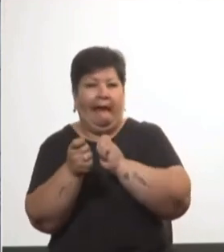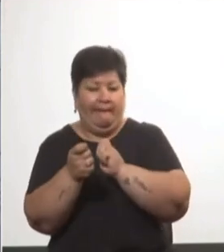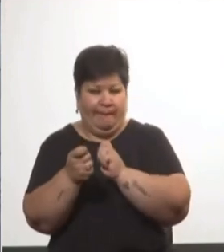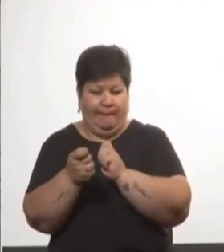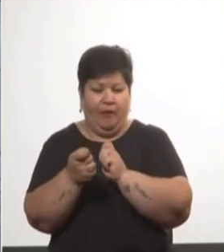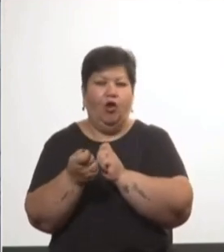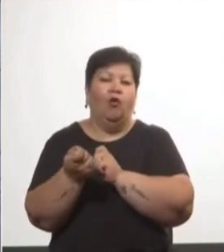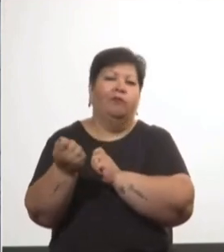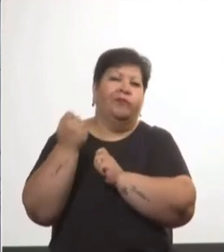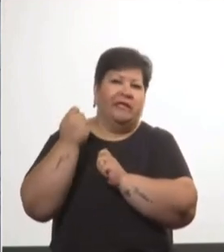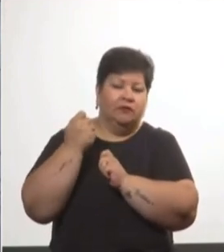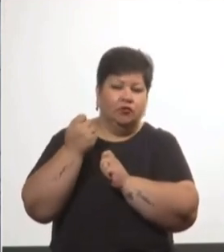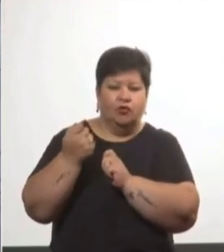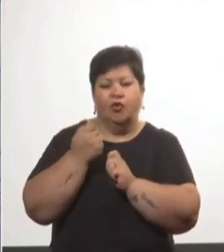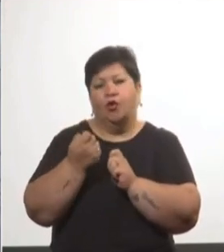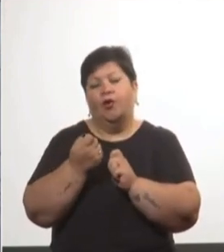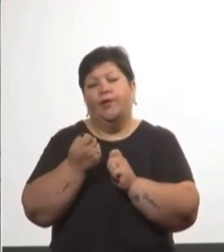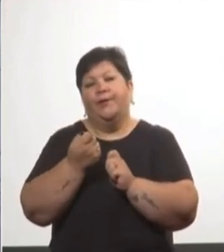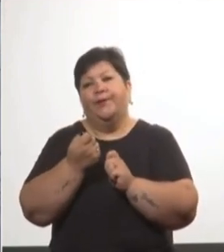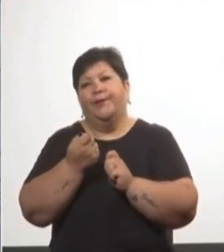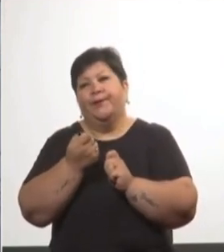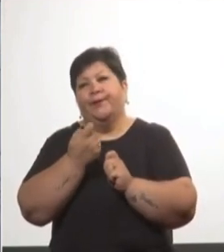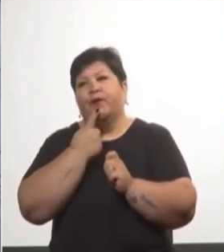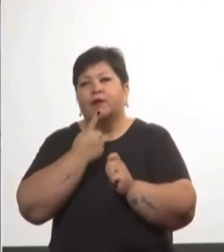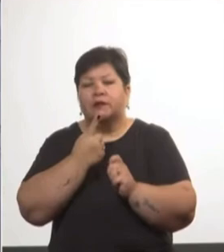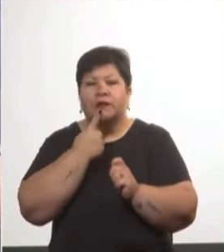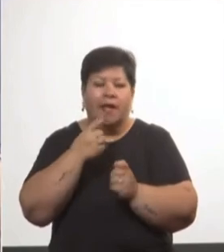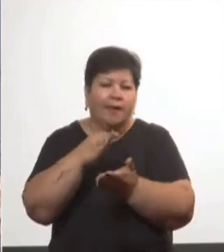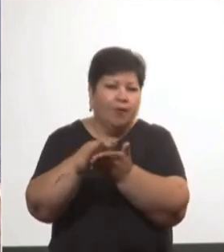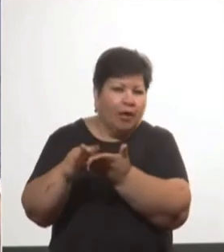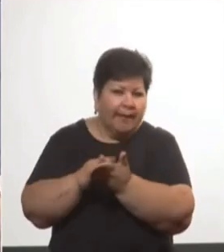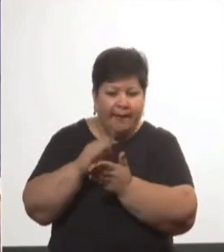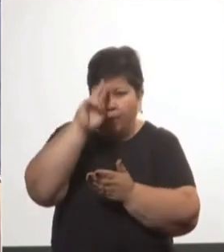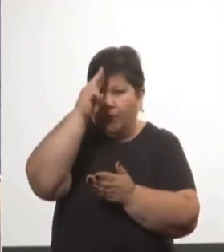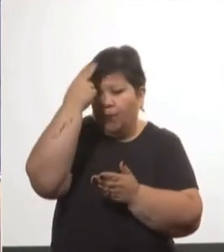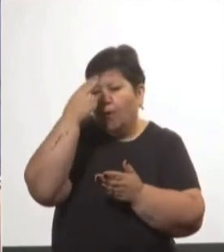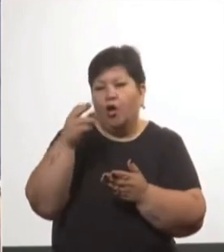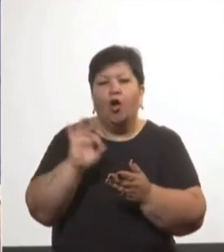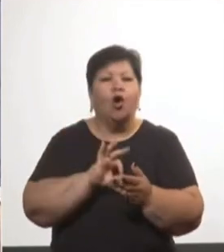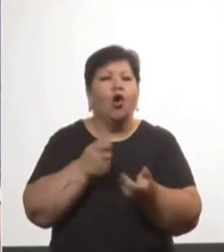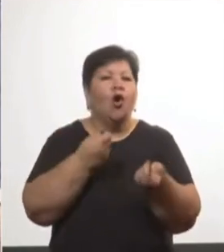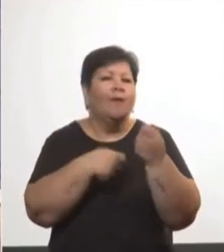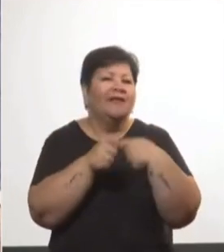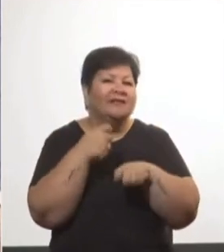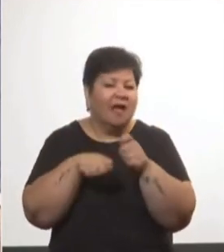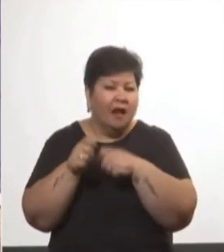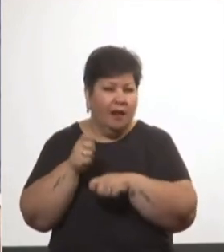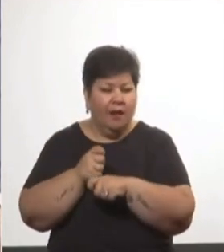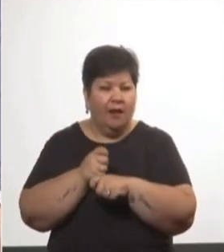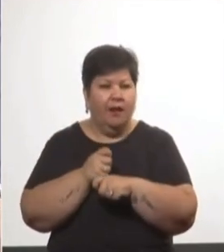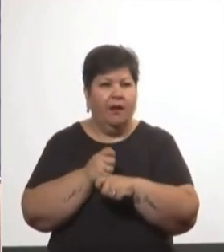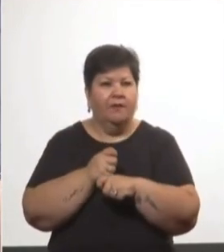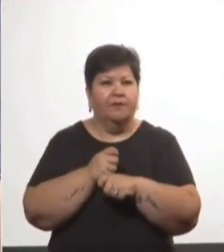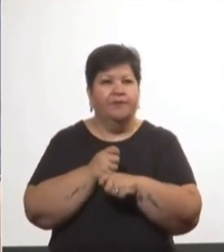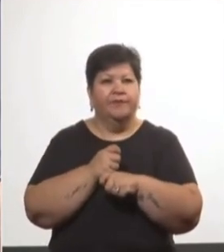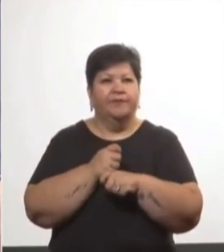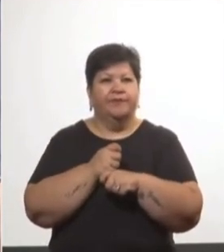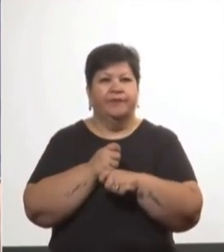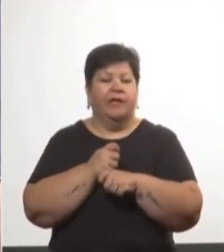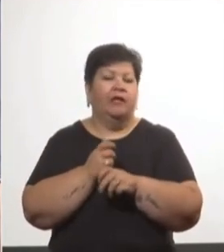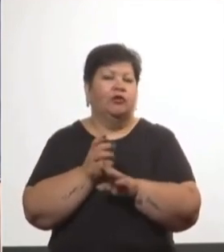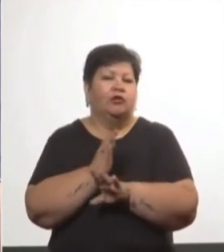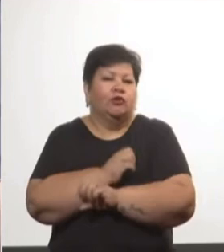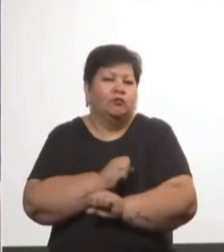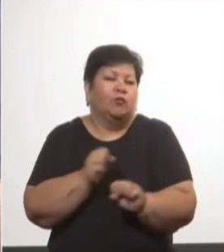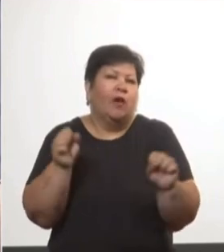política monetaria o la política comercial. Nunca la autocomplacencia nos parece